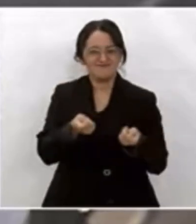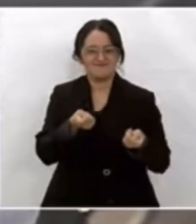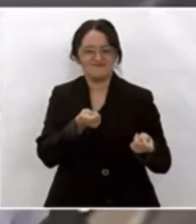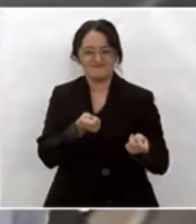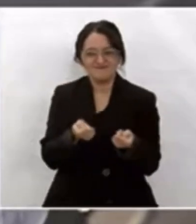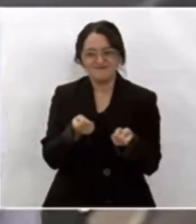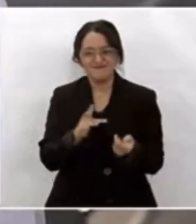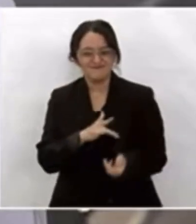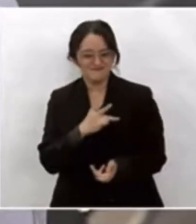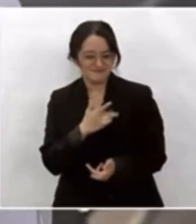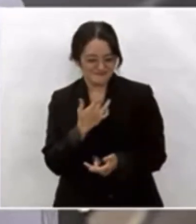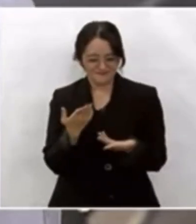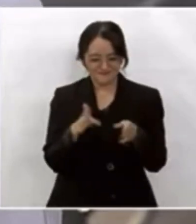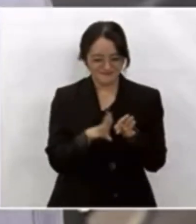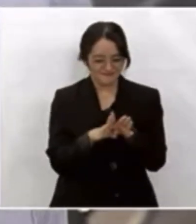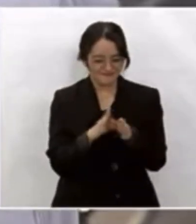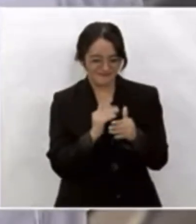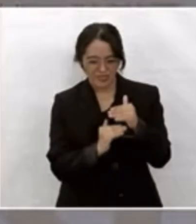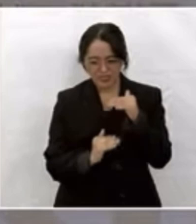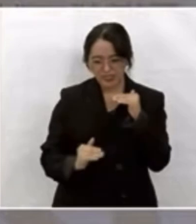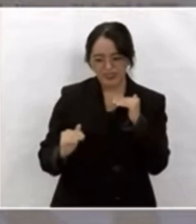de sentirse